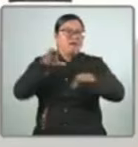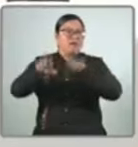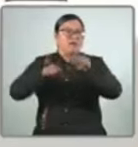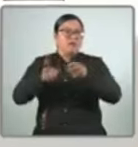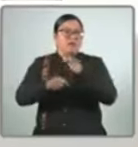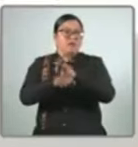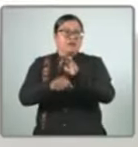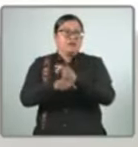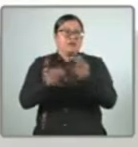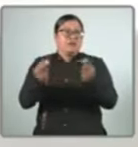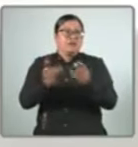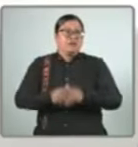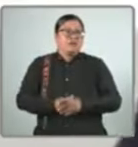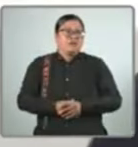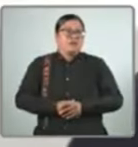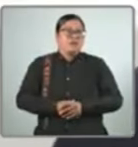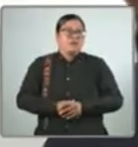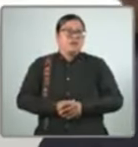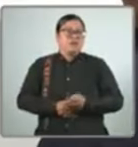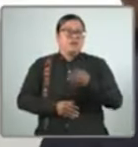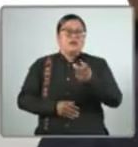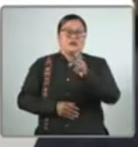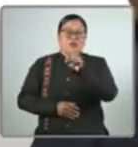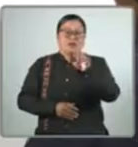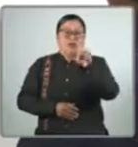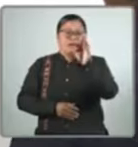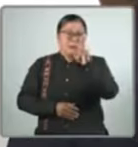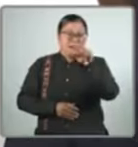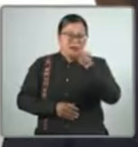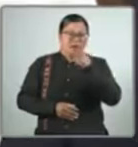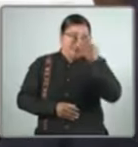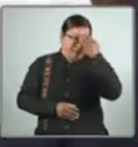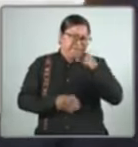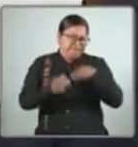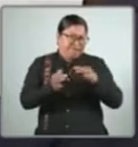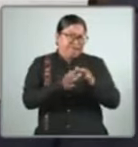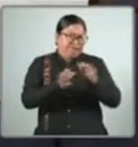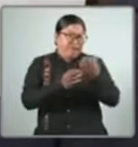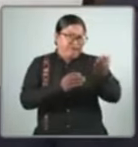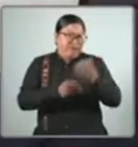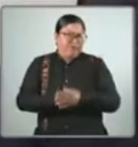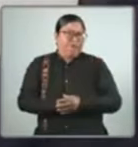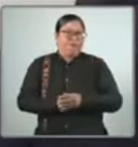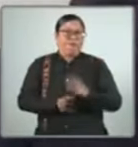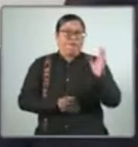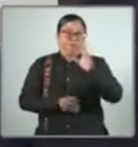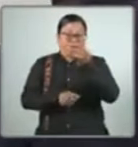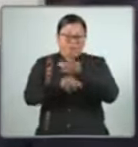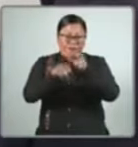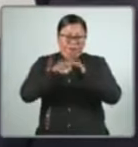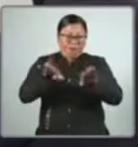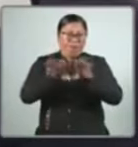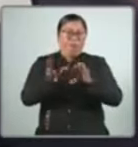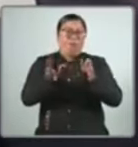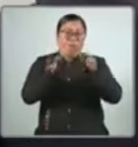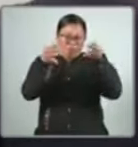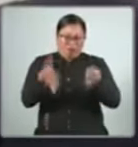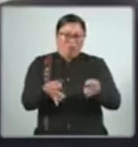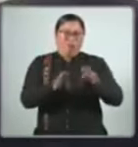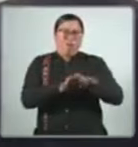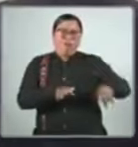¿sí? Porque hay un permeo, maestra Delfina, y yo creo que usted no me dejará mentir. Cuando sale la información de los medios oficiales para